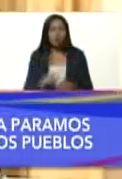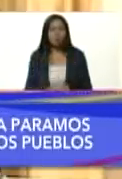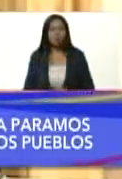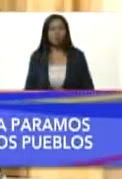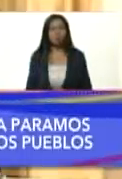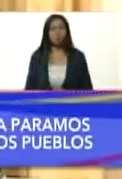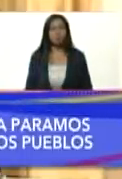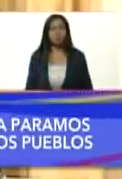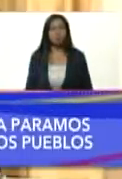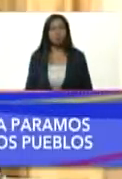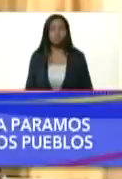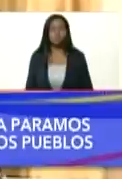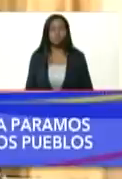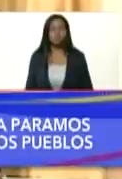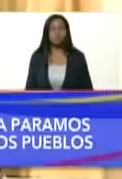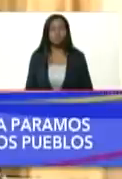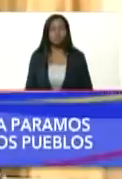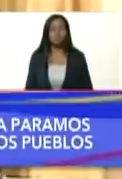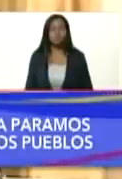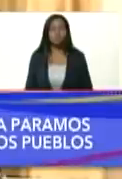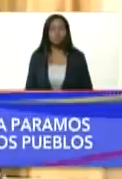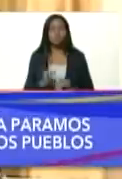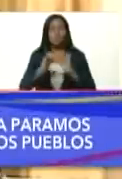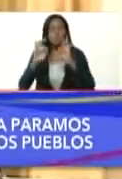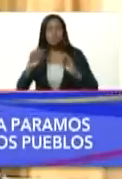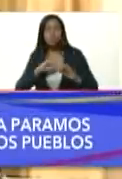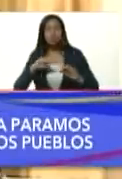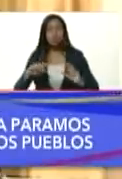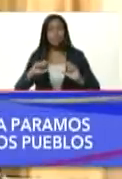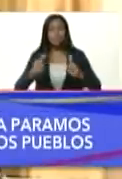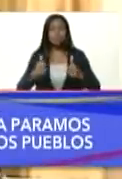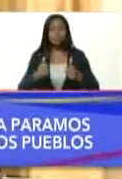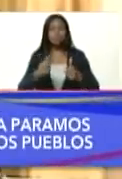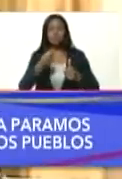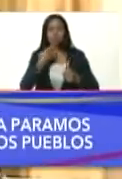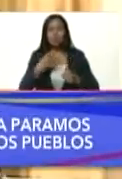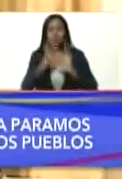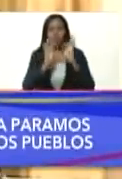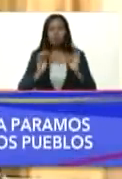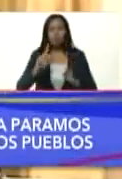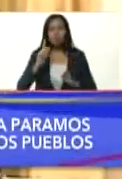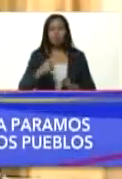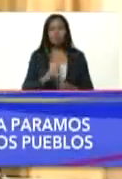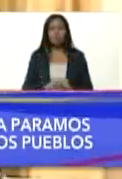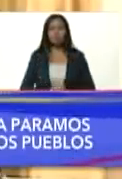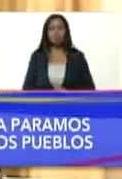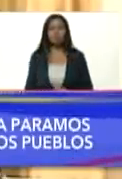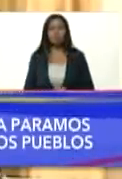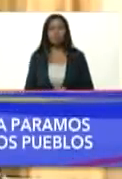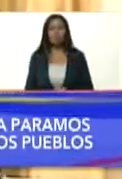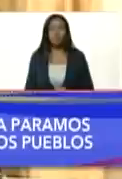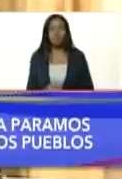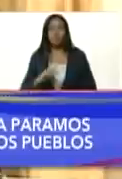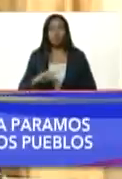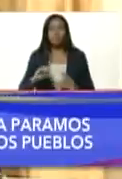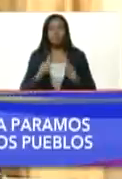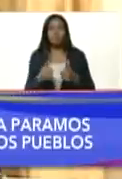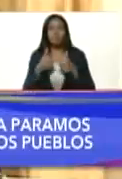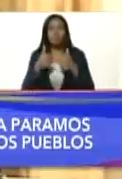extraordinaria. Así que hemos arrancado con buen paso. Hemos arrancado con buen